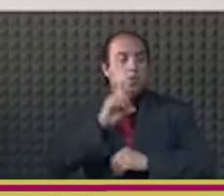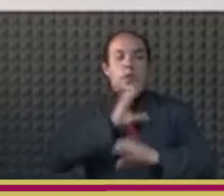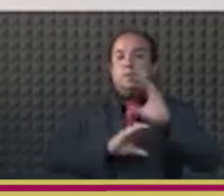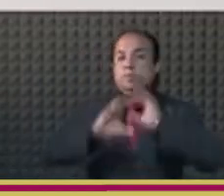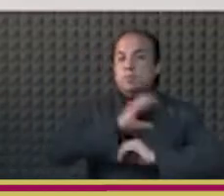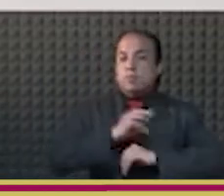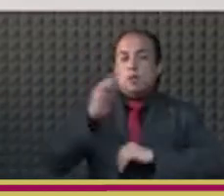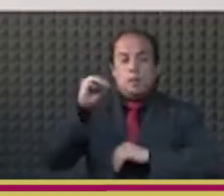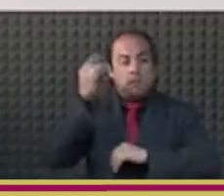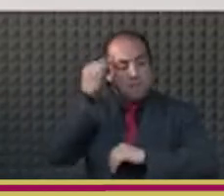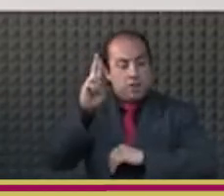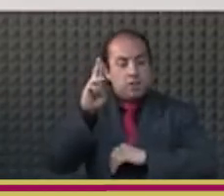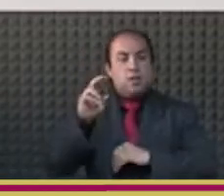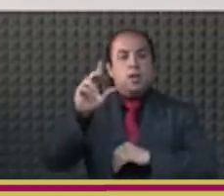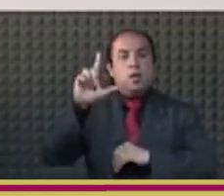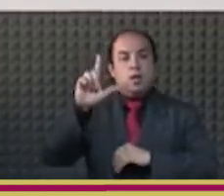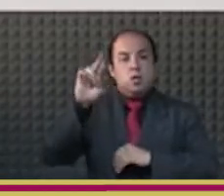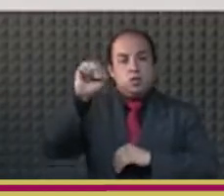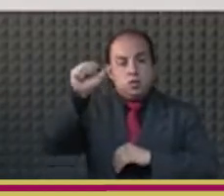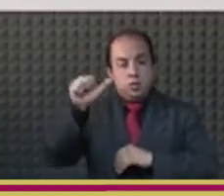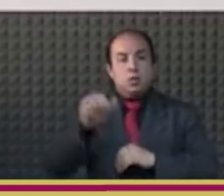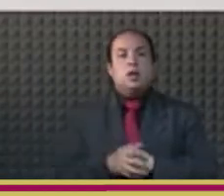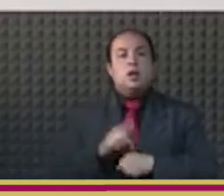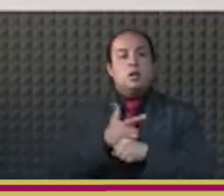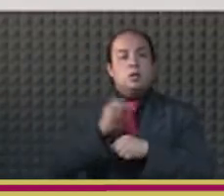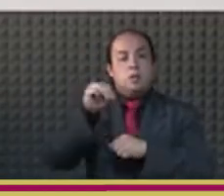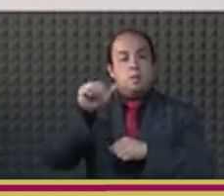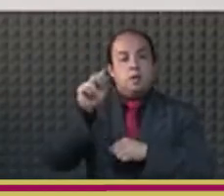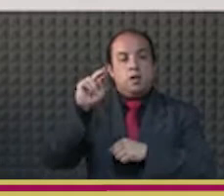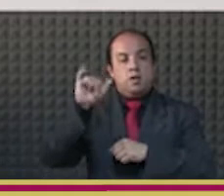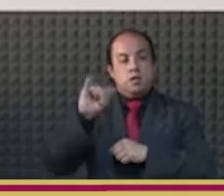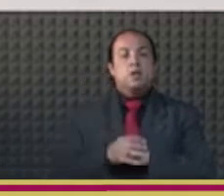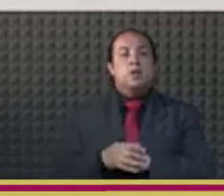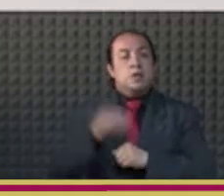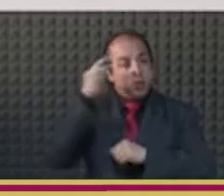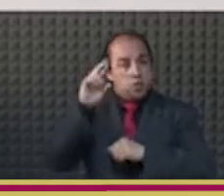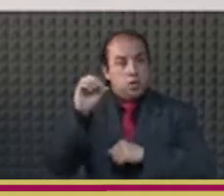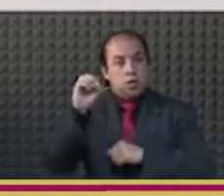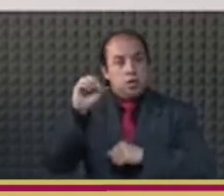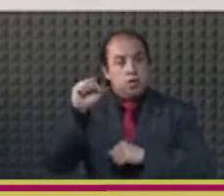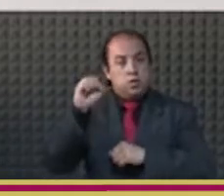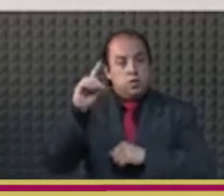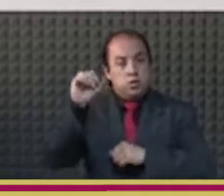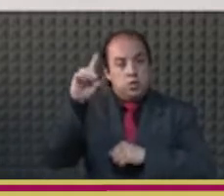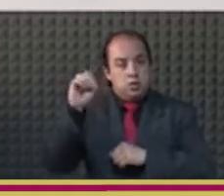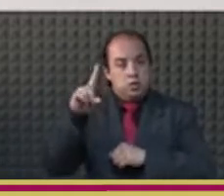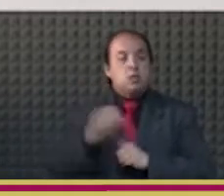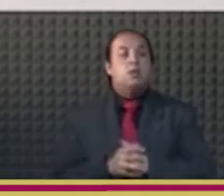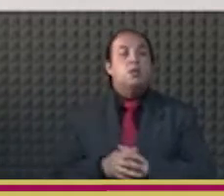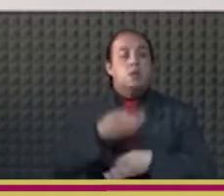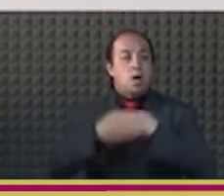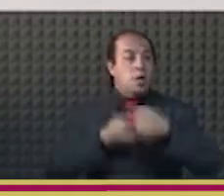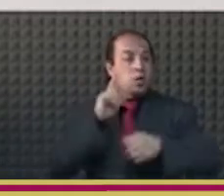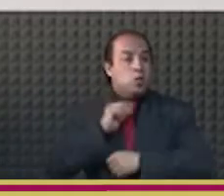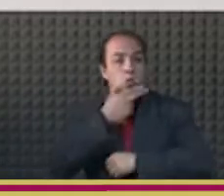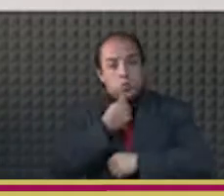la maestra Luisa María Alcalde, al licenciado Martí Batres, a la doctora Soledad Aragón y a todas y a todos quienes